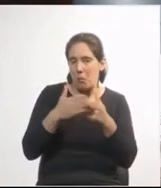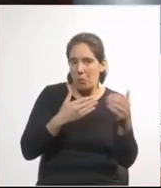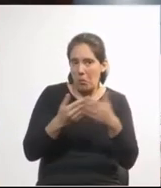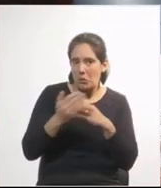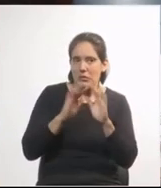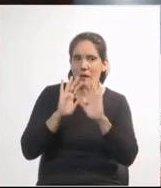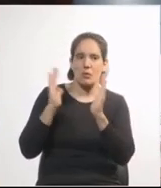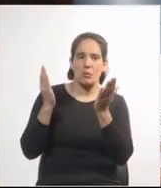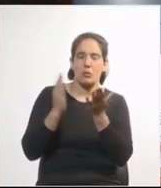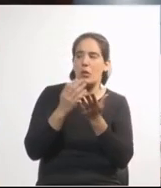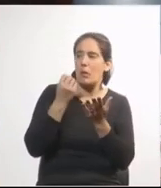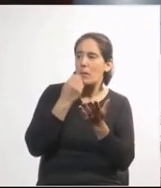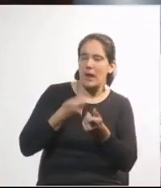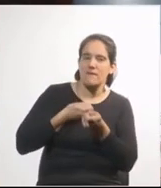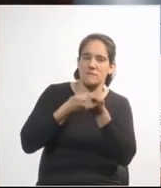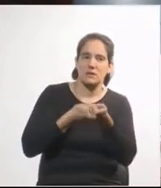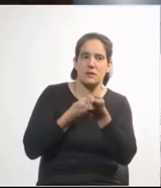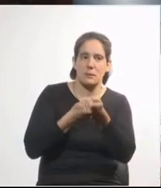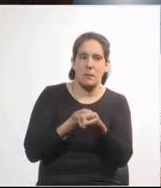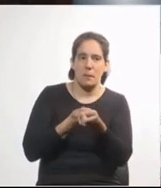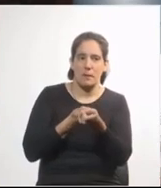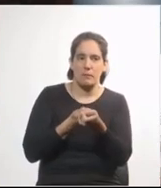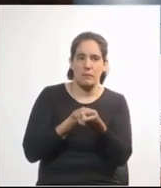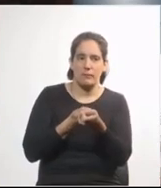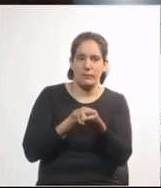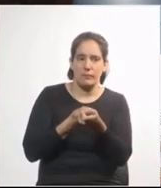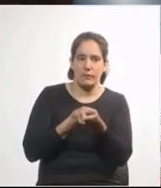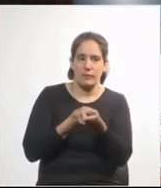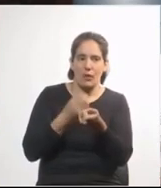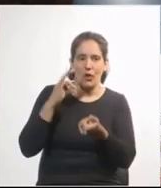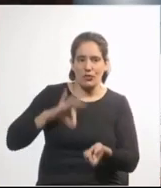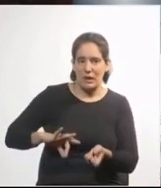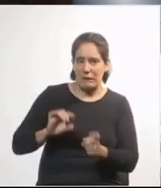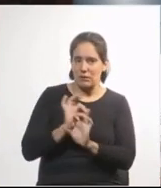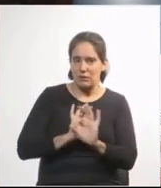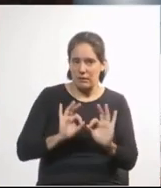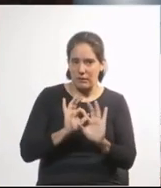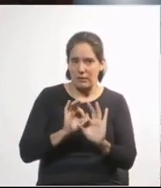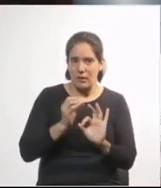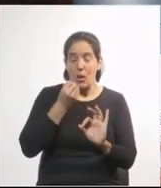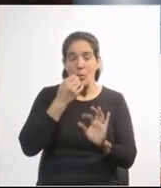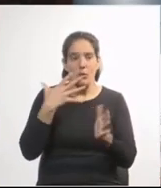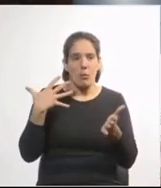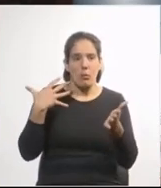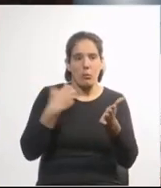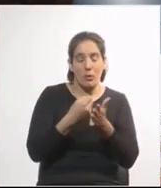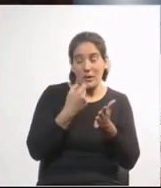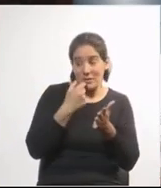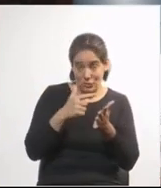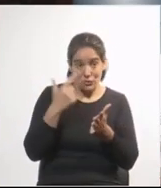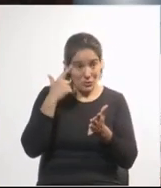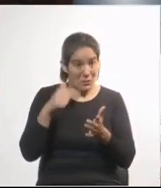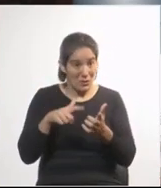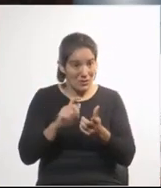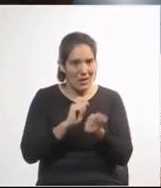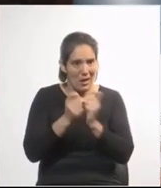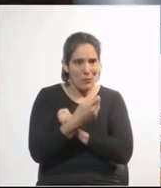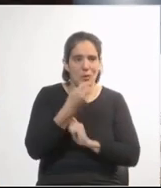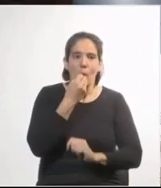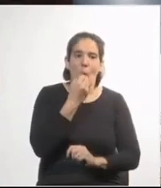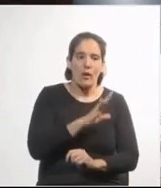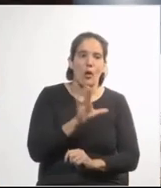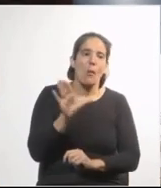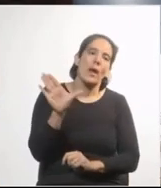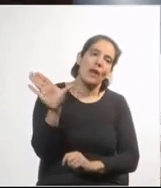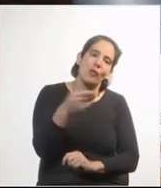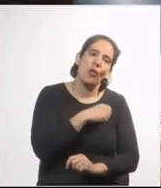lleve a incrementar los niveles de inversión o salarios, lo que hubiese impactado positivamente en el resto de la